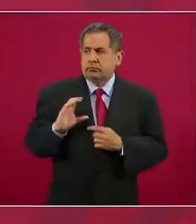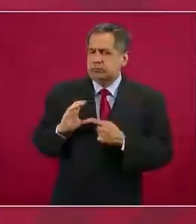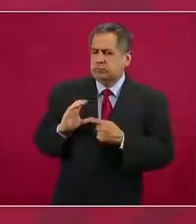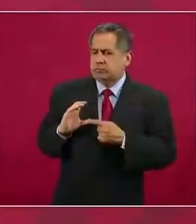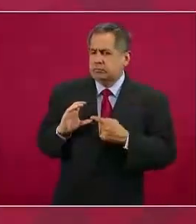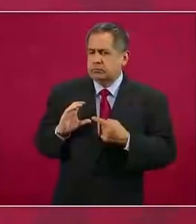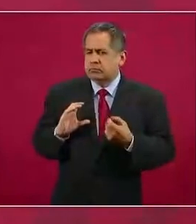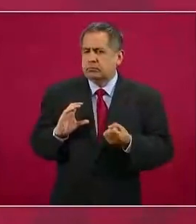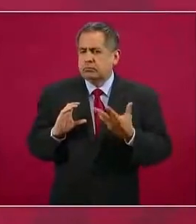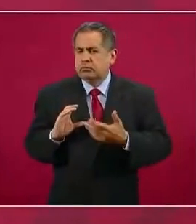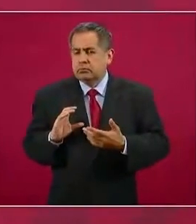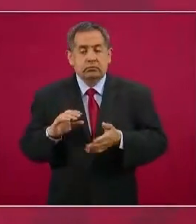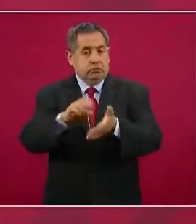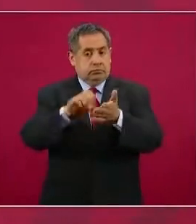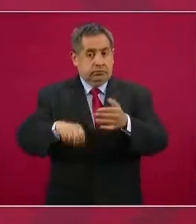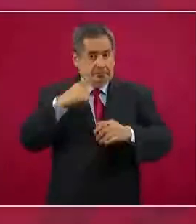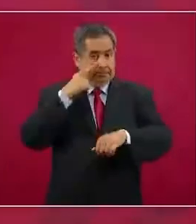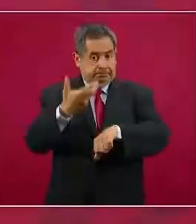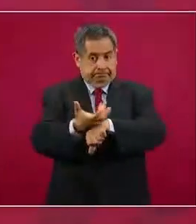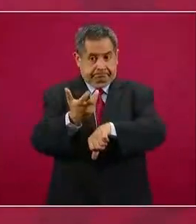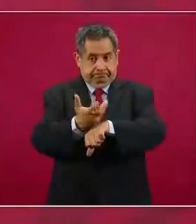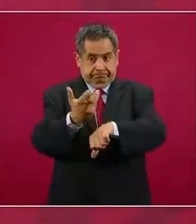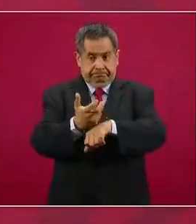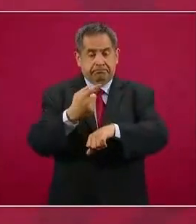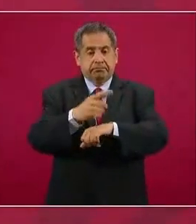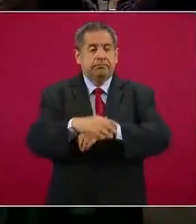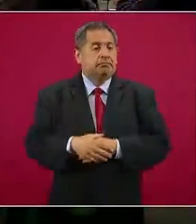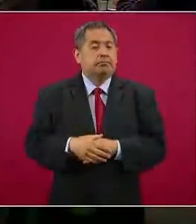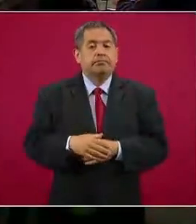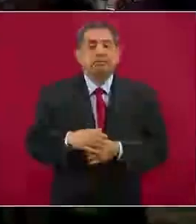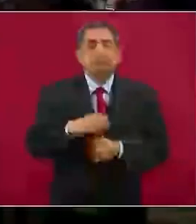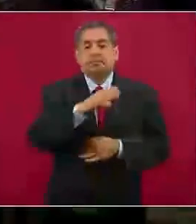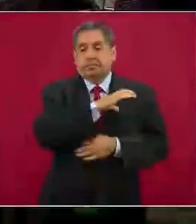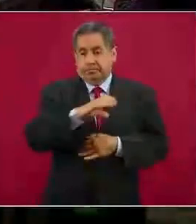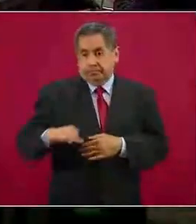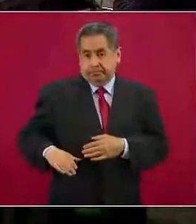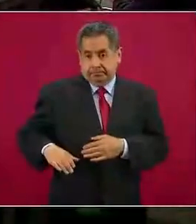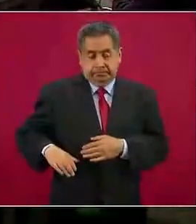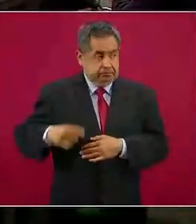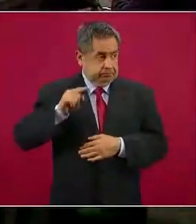En Estados Unidos, por ejemplo, los candidatos tienen que